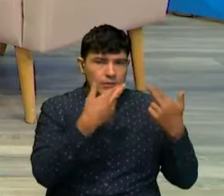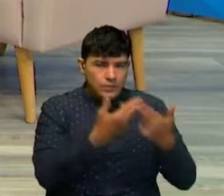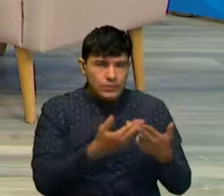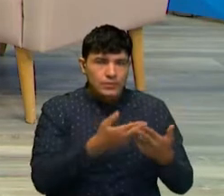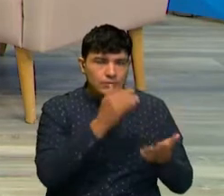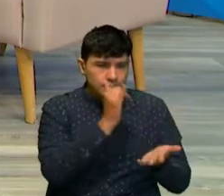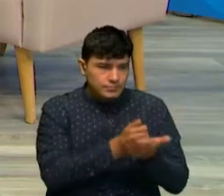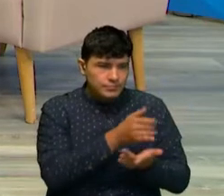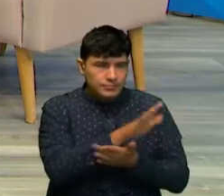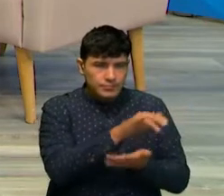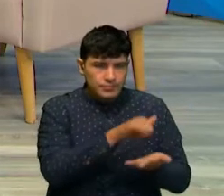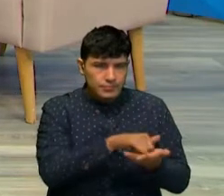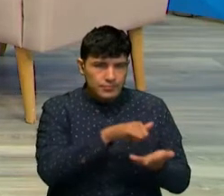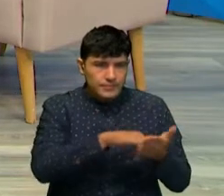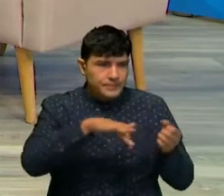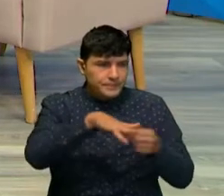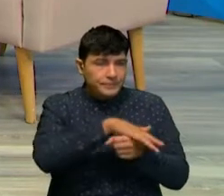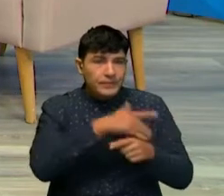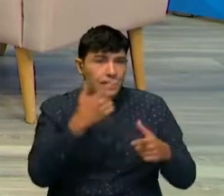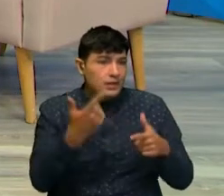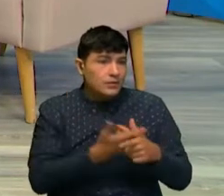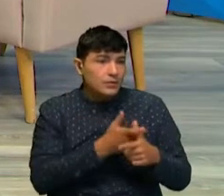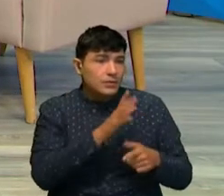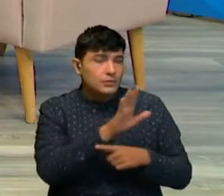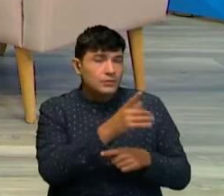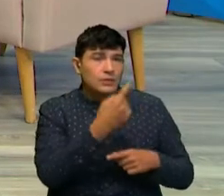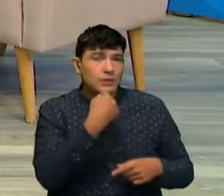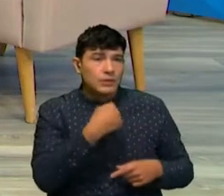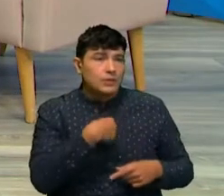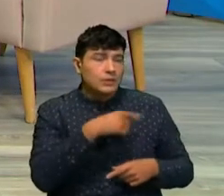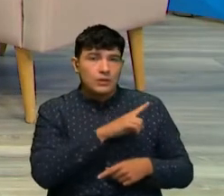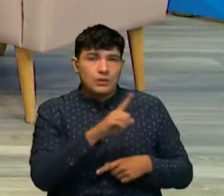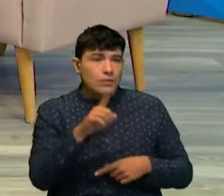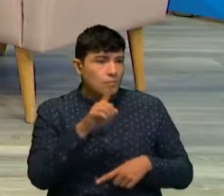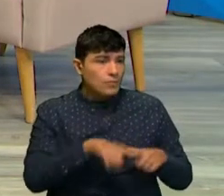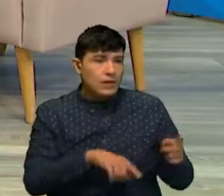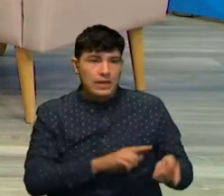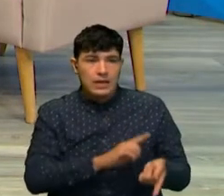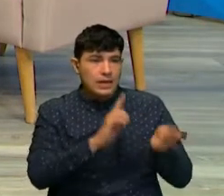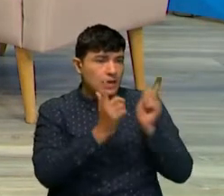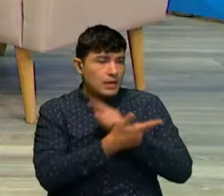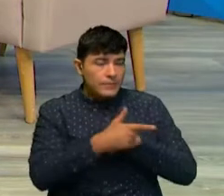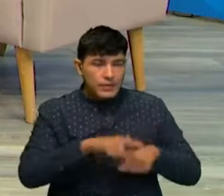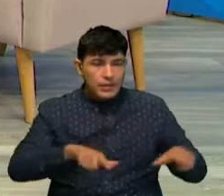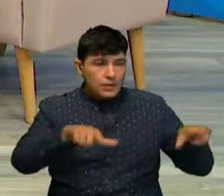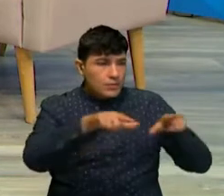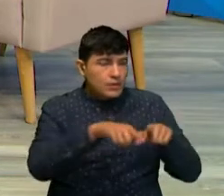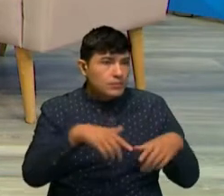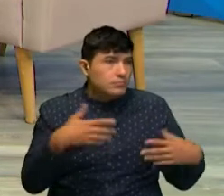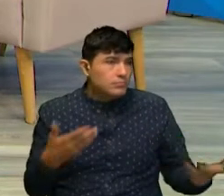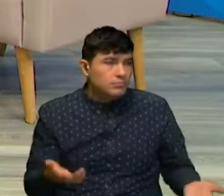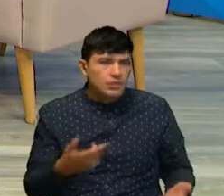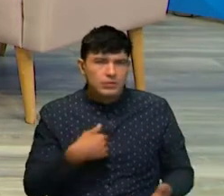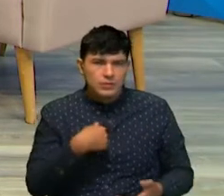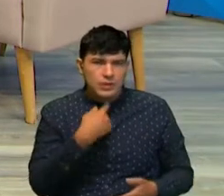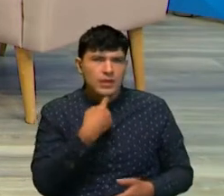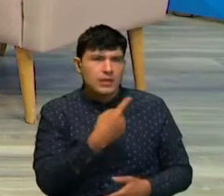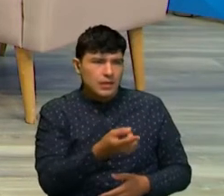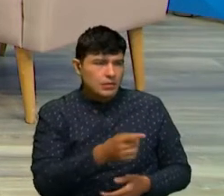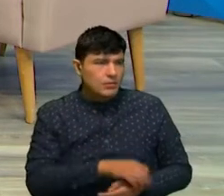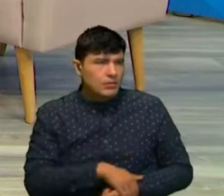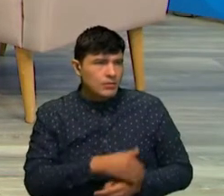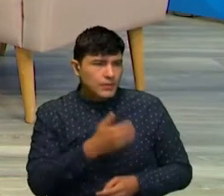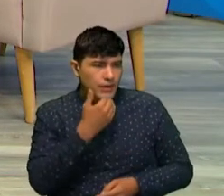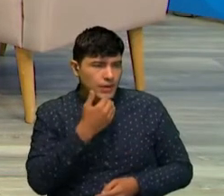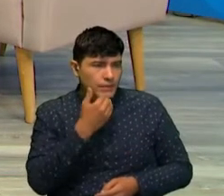donde se efectuaba, entonces que ellos no nos pueden reubicar ni nada de eso. Entonces yo les decía a ellos, por